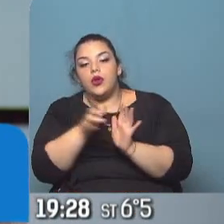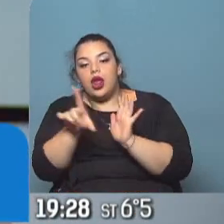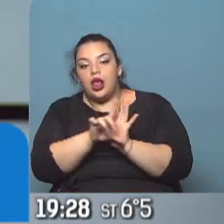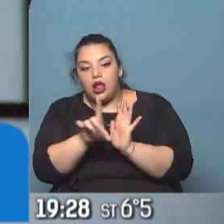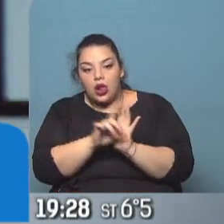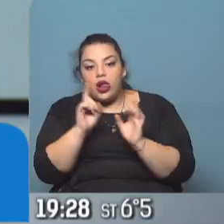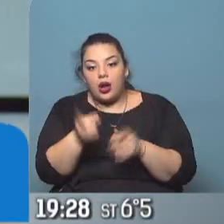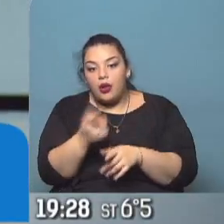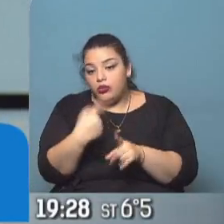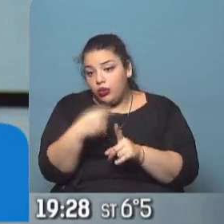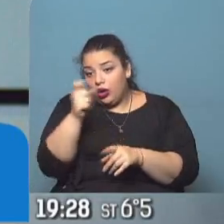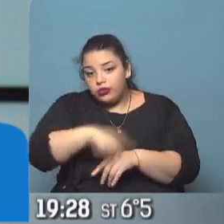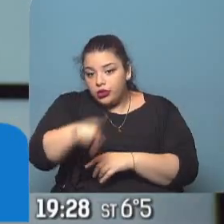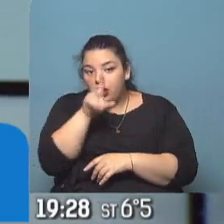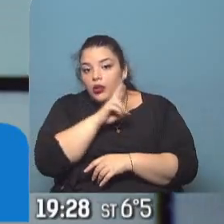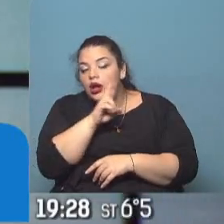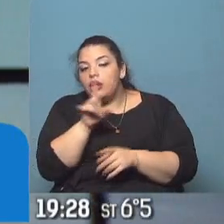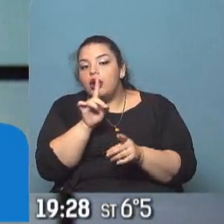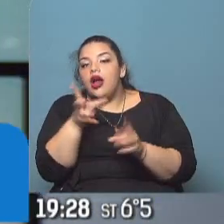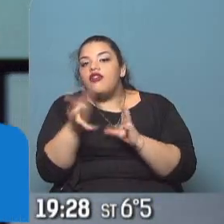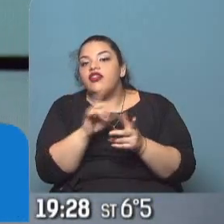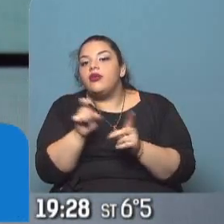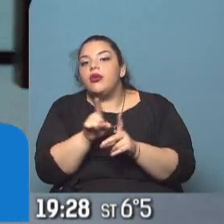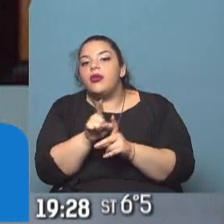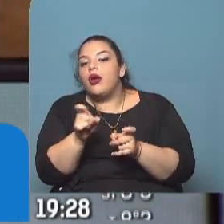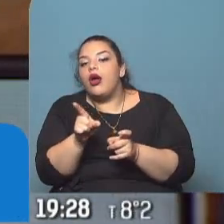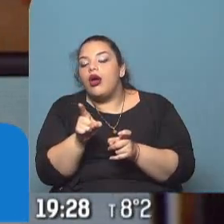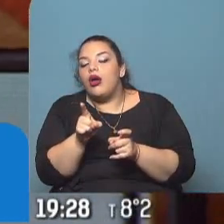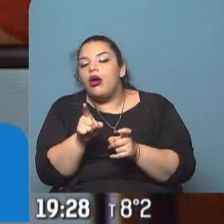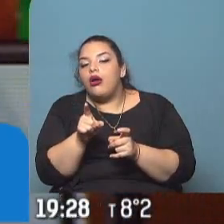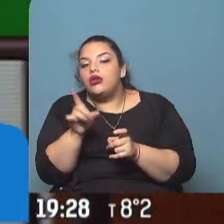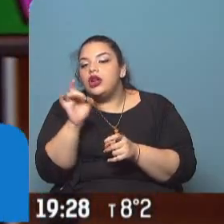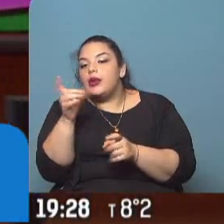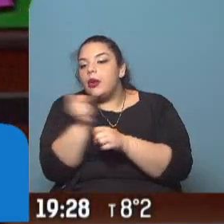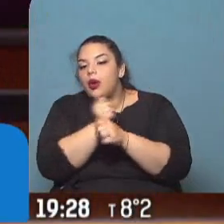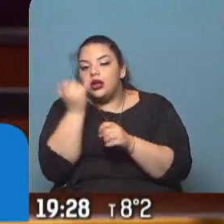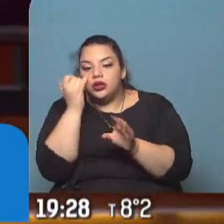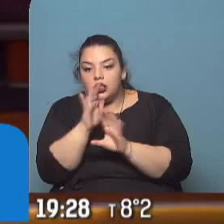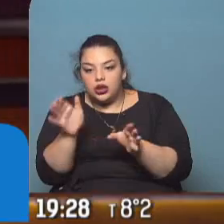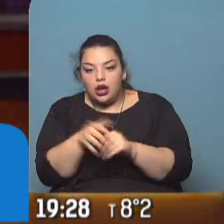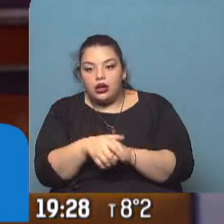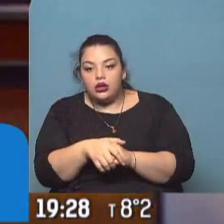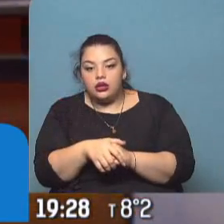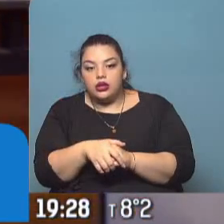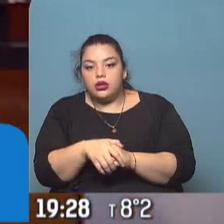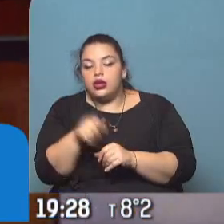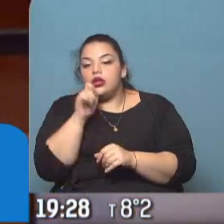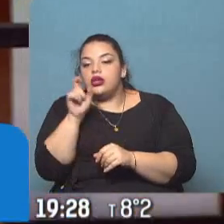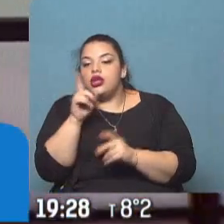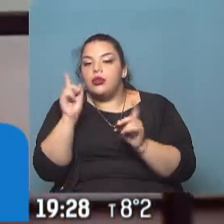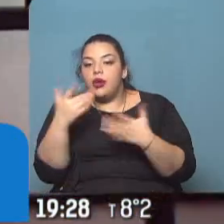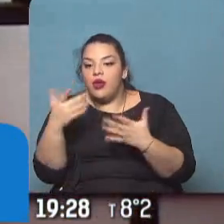detrás. Lo importante no era generar un hecho simbólico, sino tener ley, que el Estado argentino se comprometa con políticas públicas, con un tema oscuro para el país.